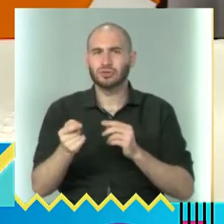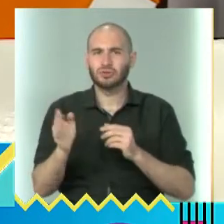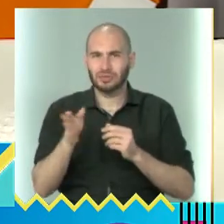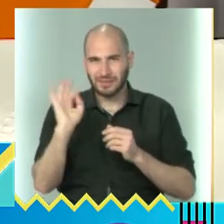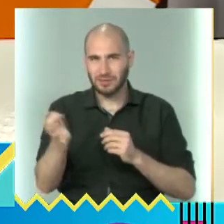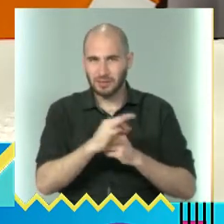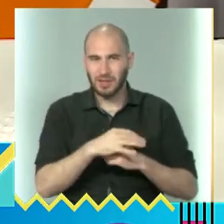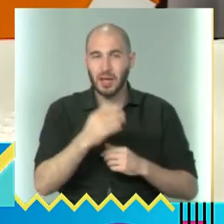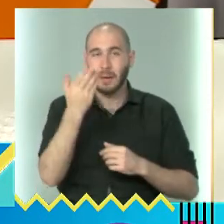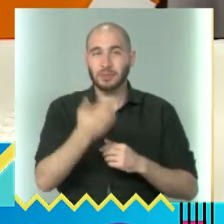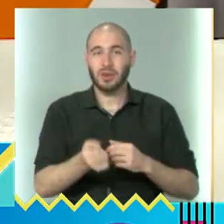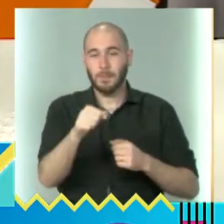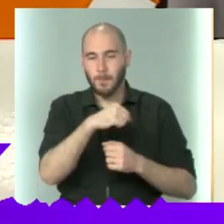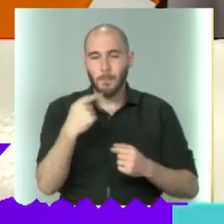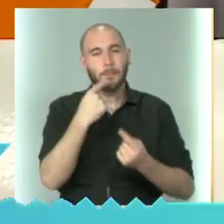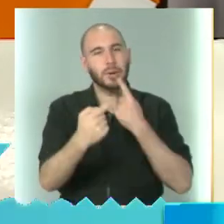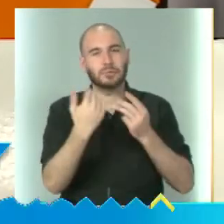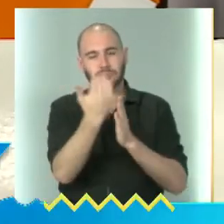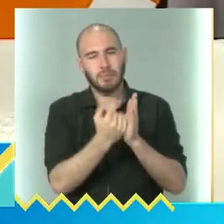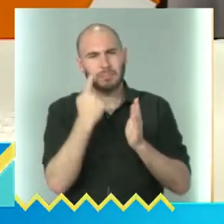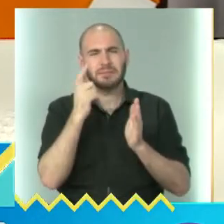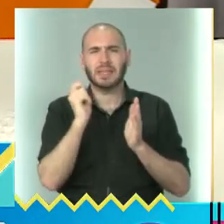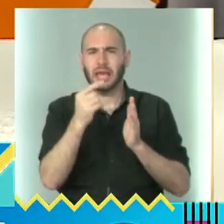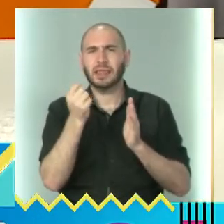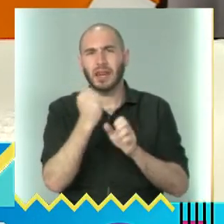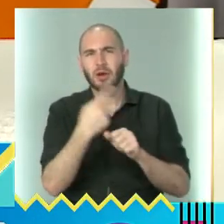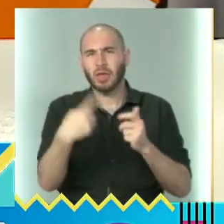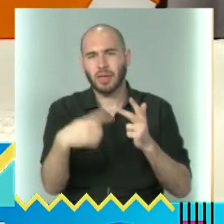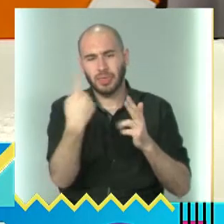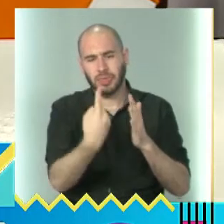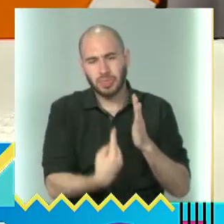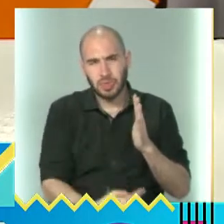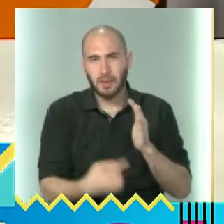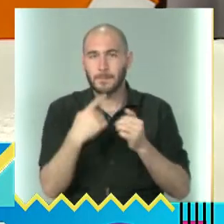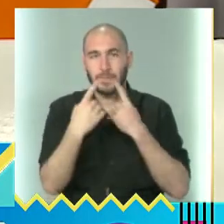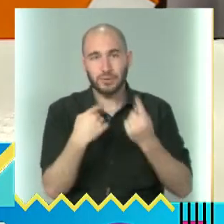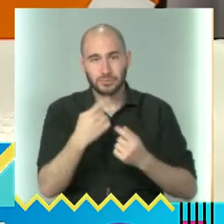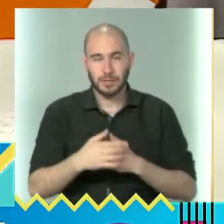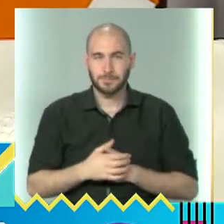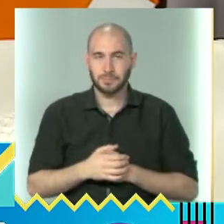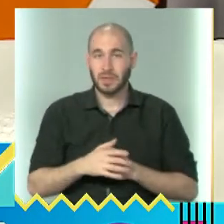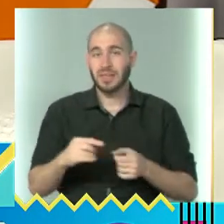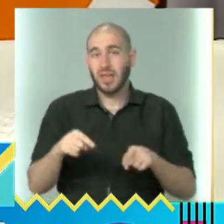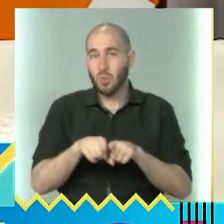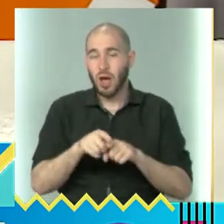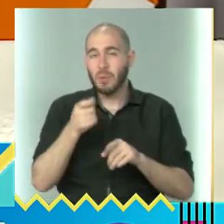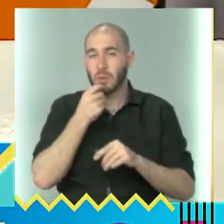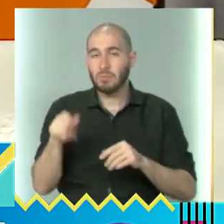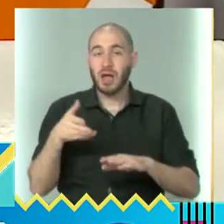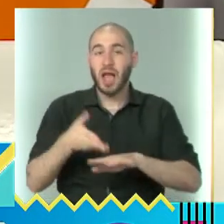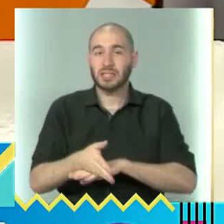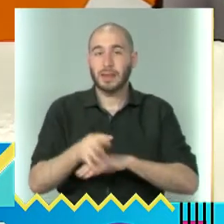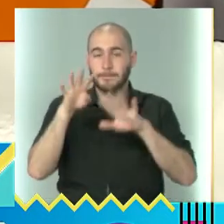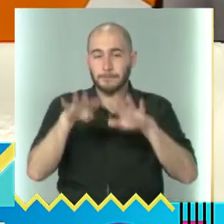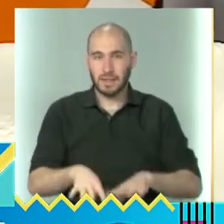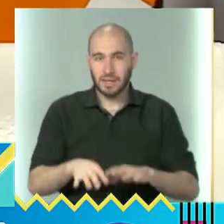lo que es. La persona a la puerta de tu casa y te preguntaba quiénes viven acá, de qué trabajan. Y todo eso es lo mismo. Vos cuando ingresás a una